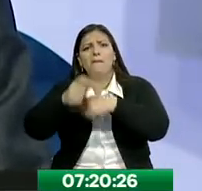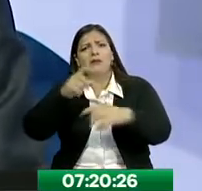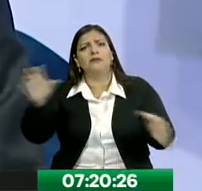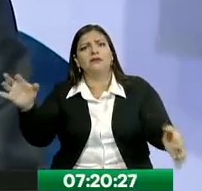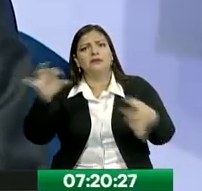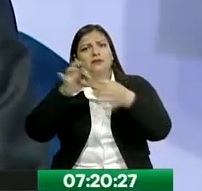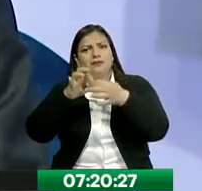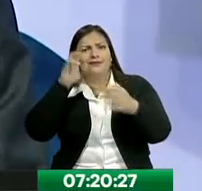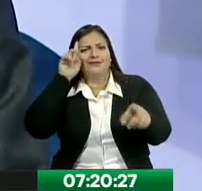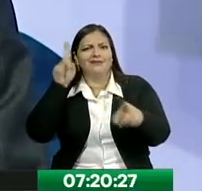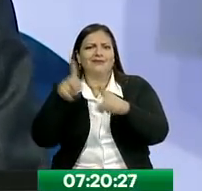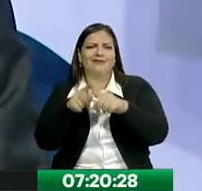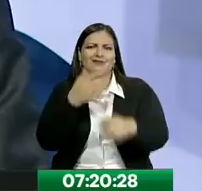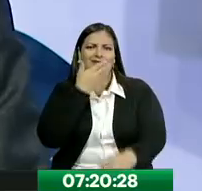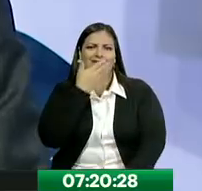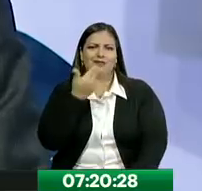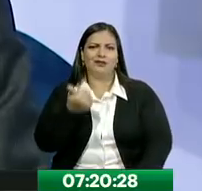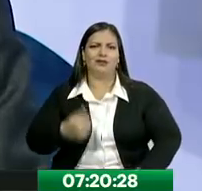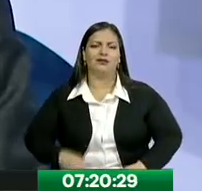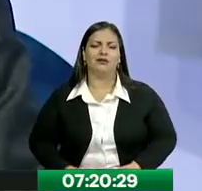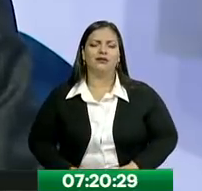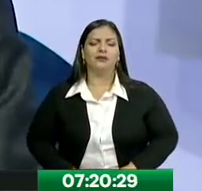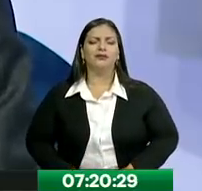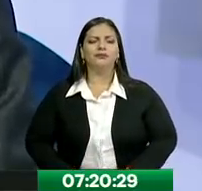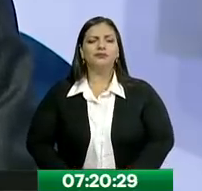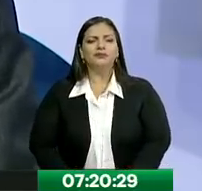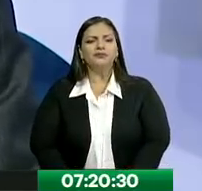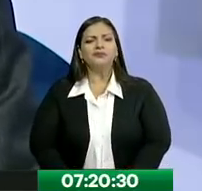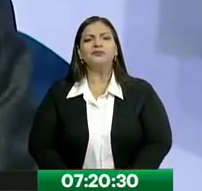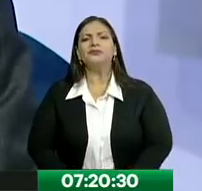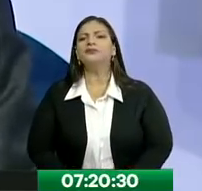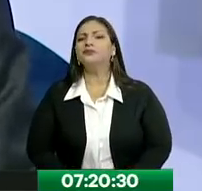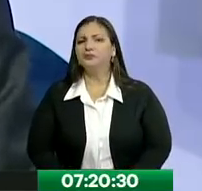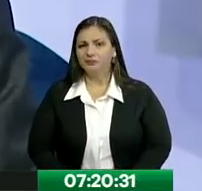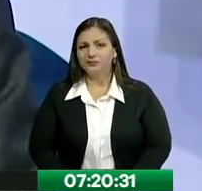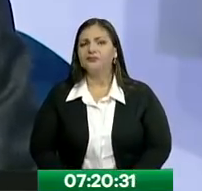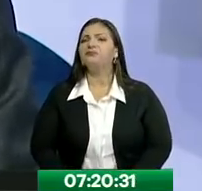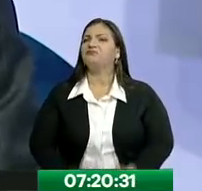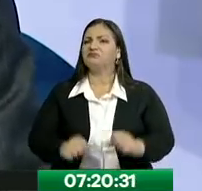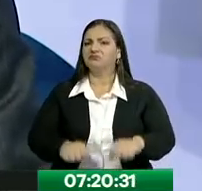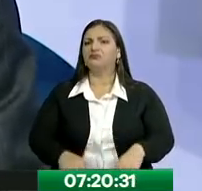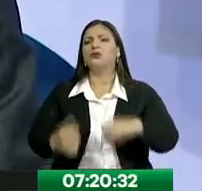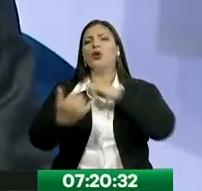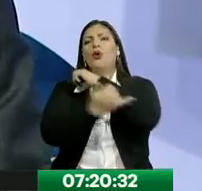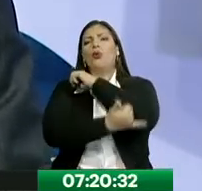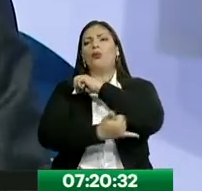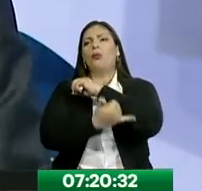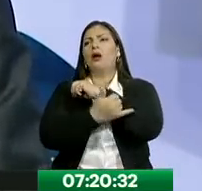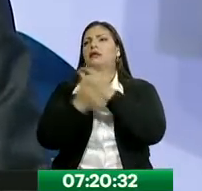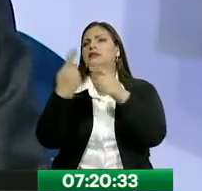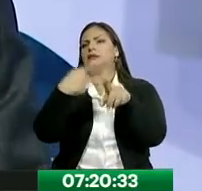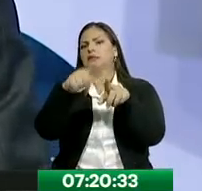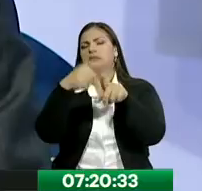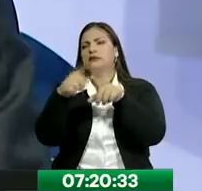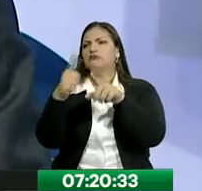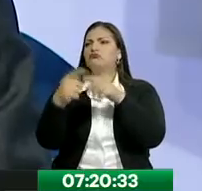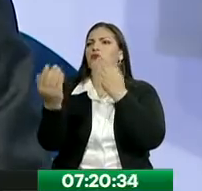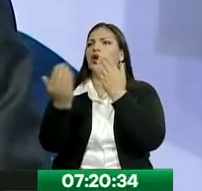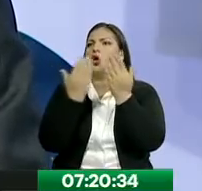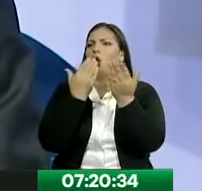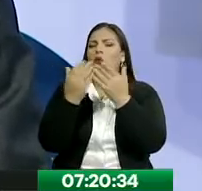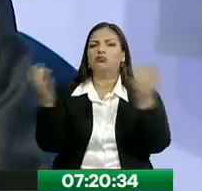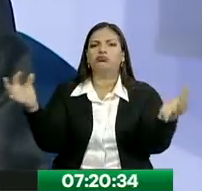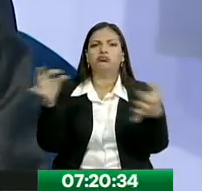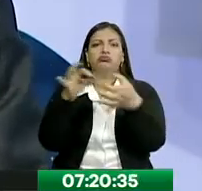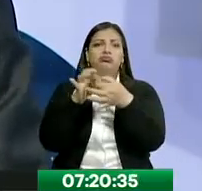el socialismo del siglo XXI, se pueden mirar, tocar puertas, lograr alianzas, participar en otros mercados, por ejemplo la Alianza del